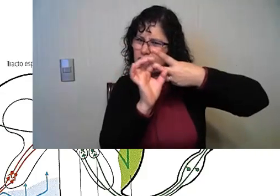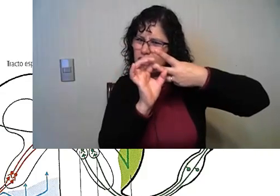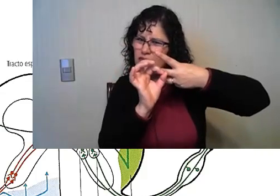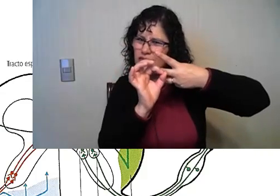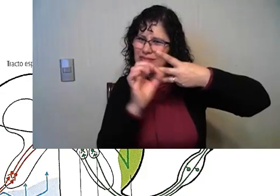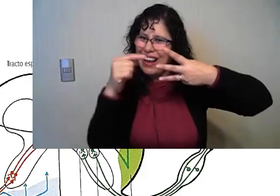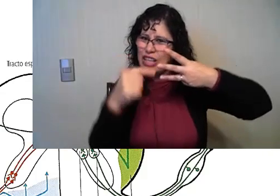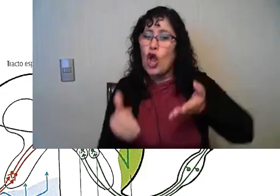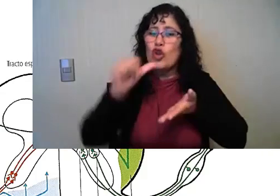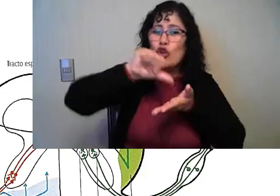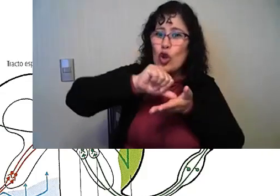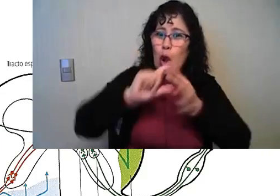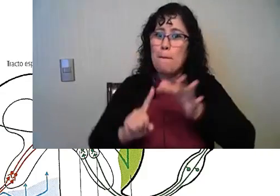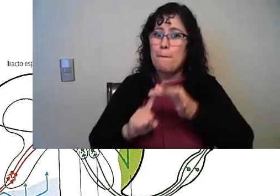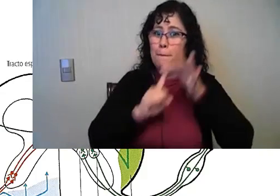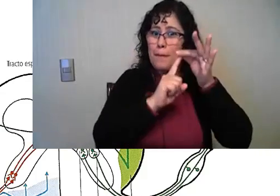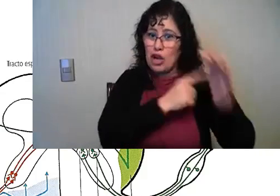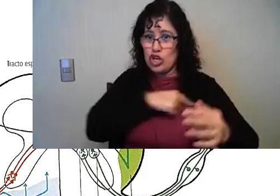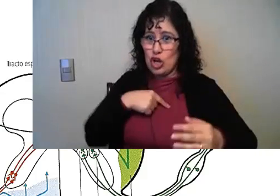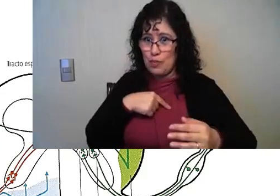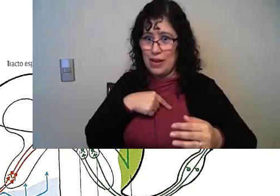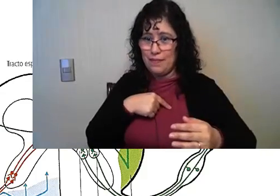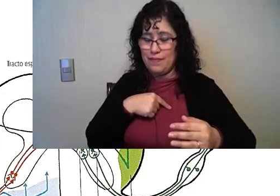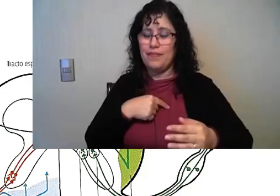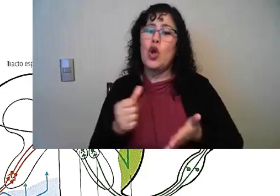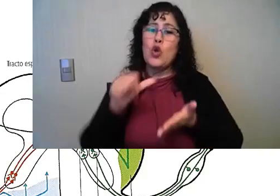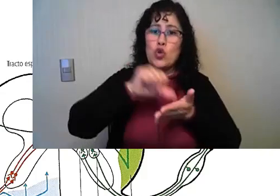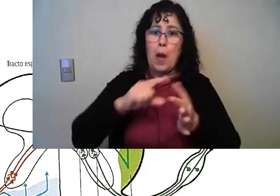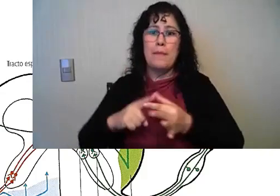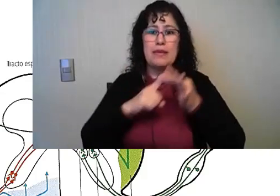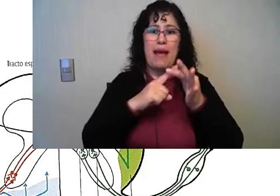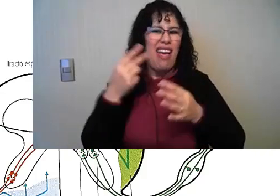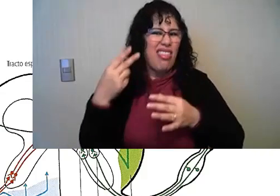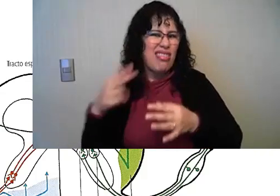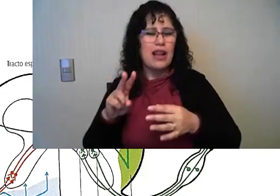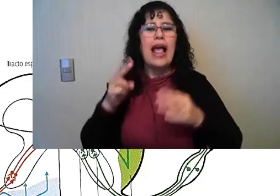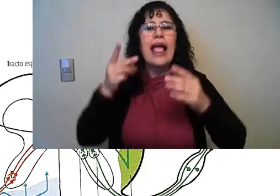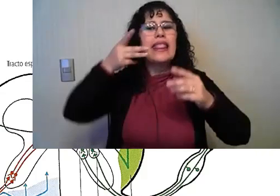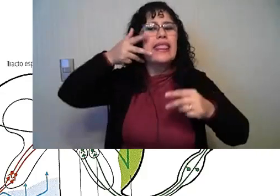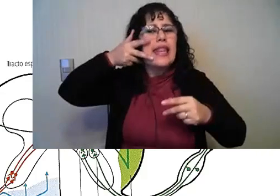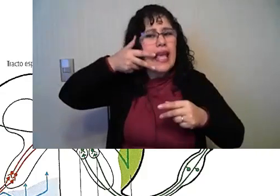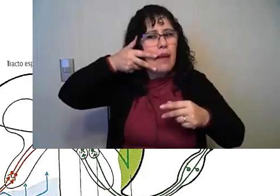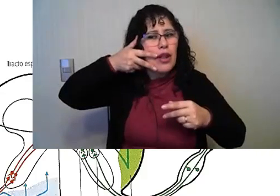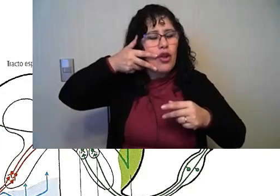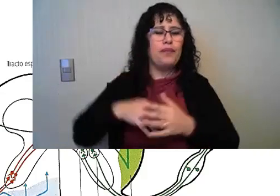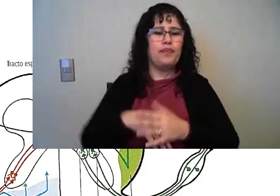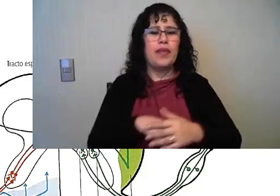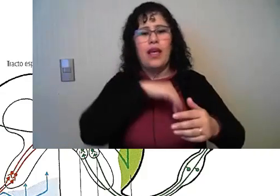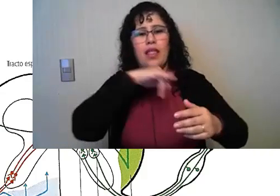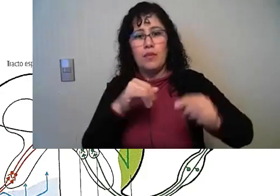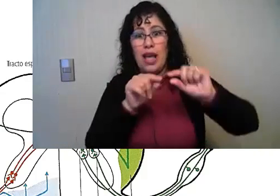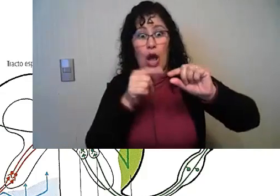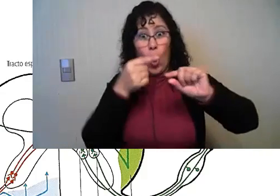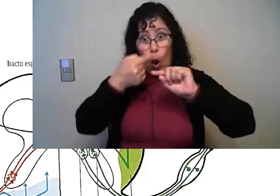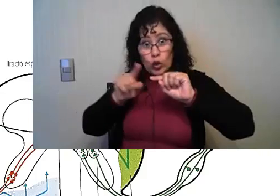principal. A esto se le denomina núcleo principal del trigémino. Y esto que está aquí lo van a dibujar hasta la médula espinal, hasta